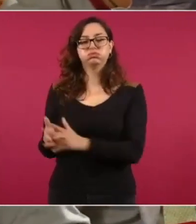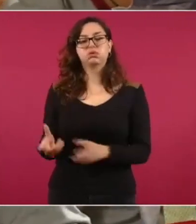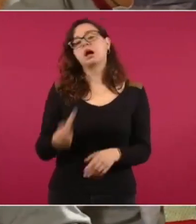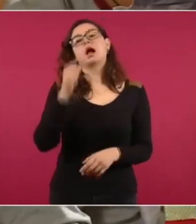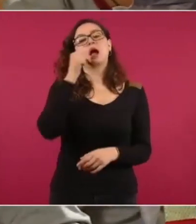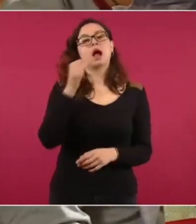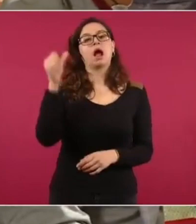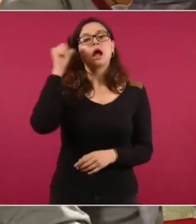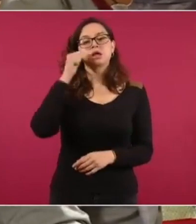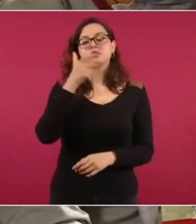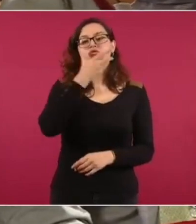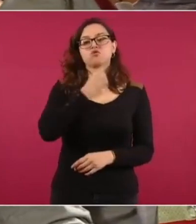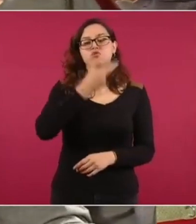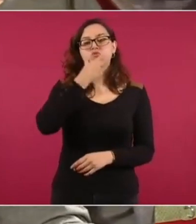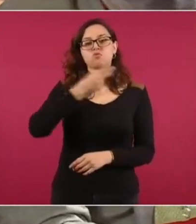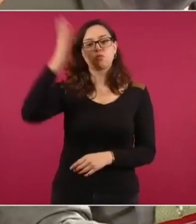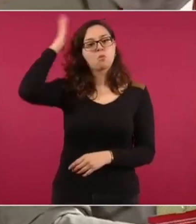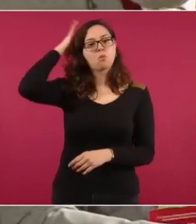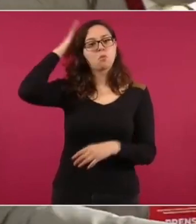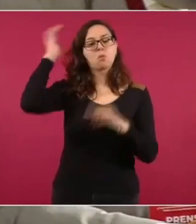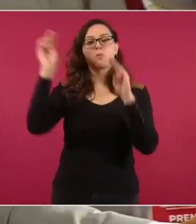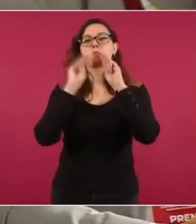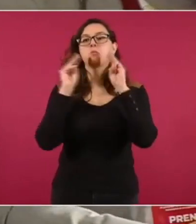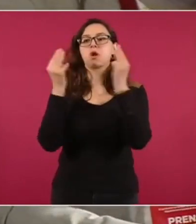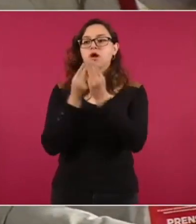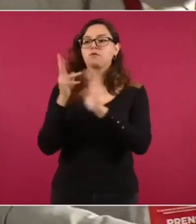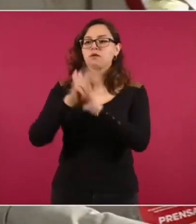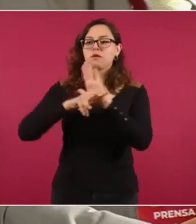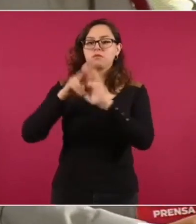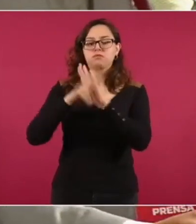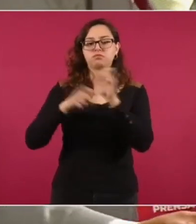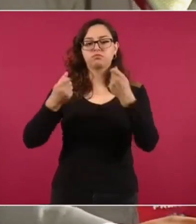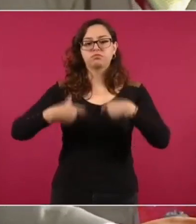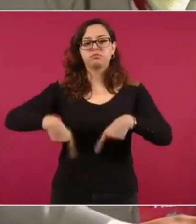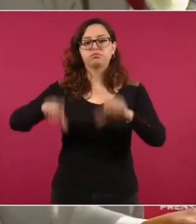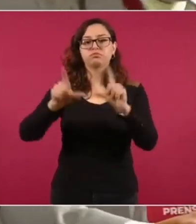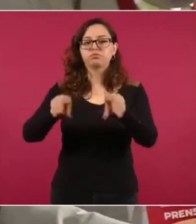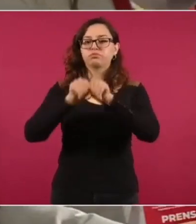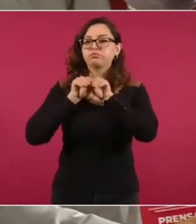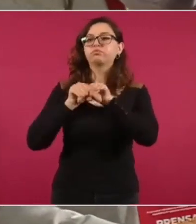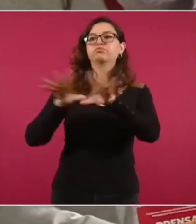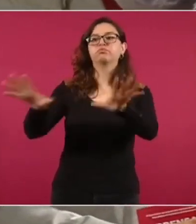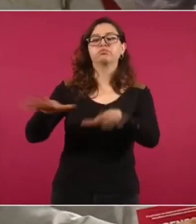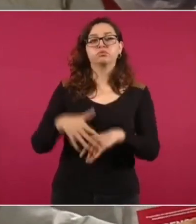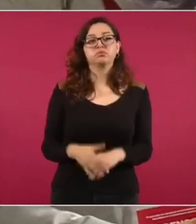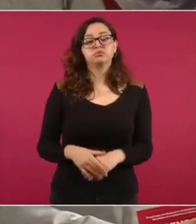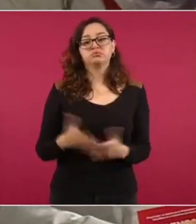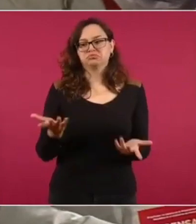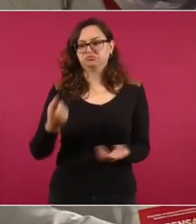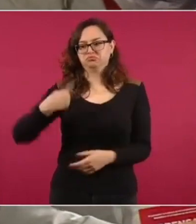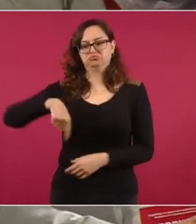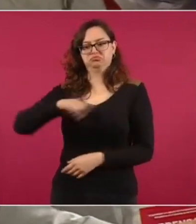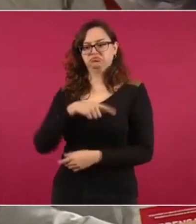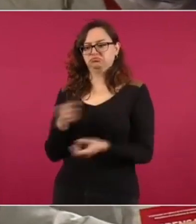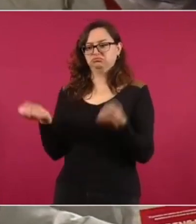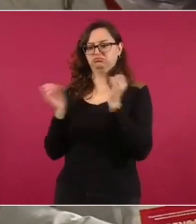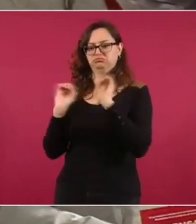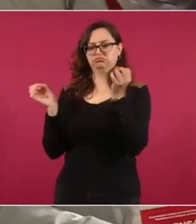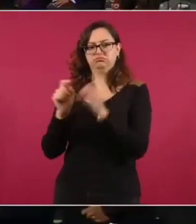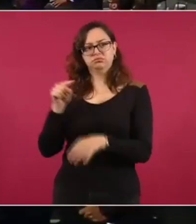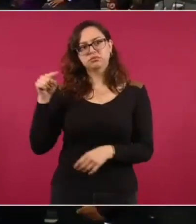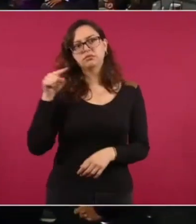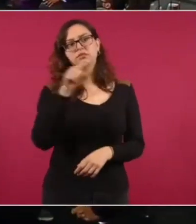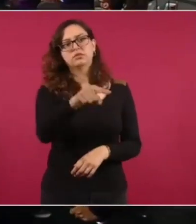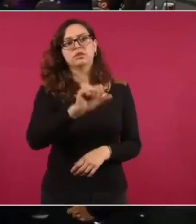de un presunto líder criminal que opera en esta región, que acusa al grupo opuesto de la violencia de hace un par de días